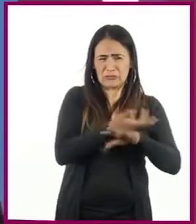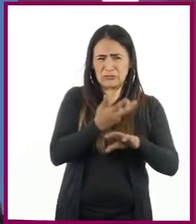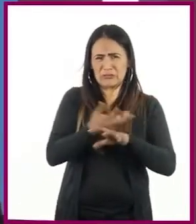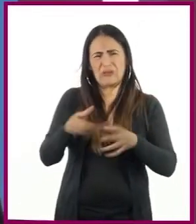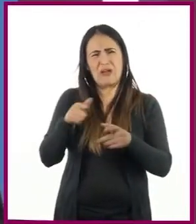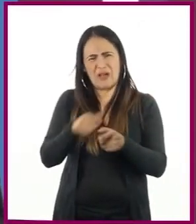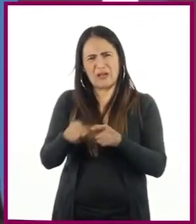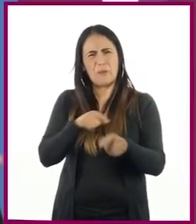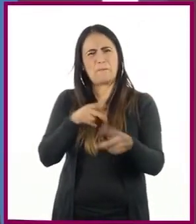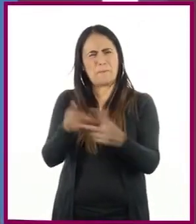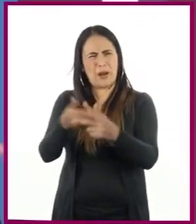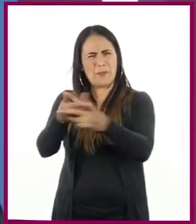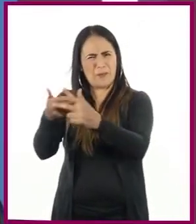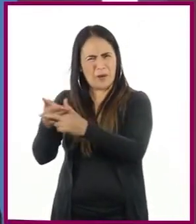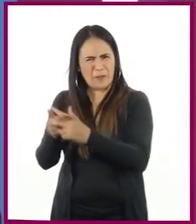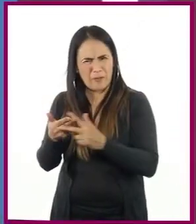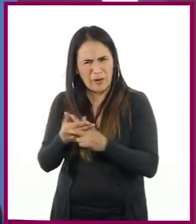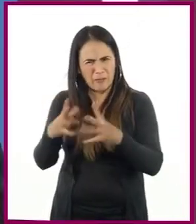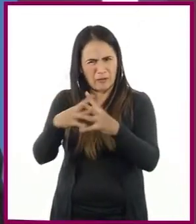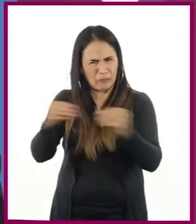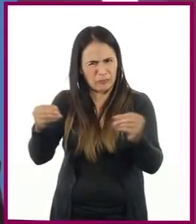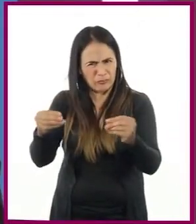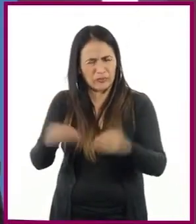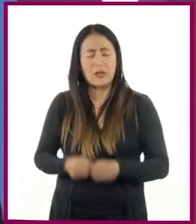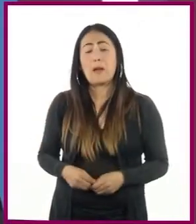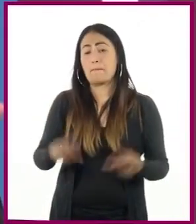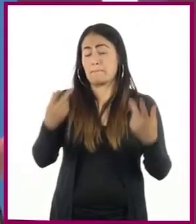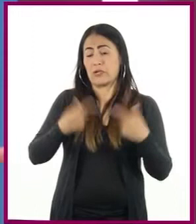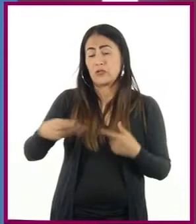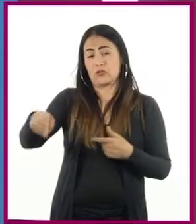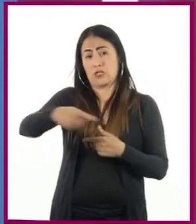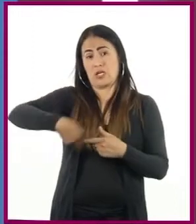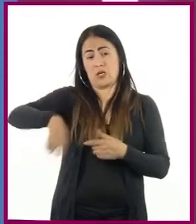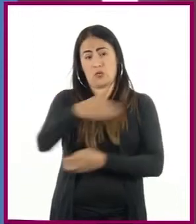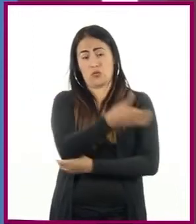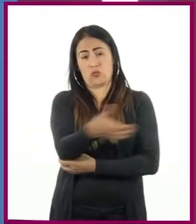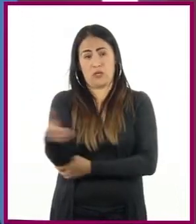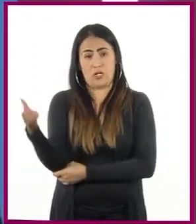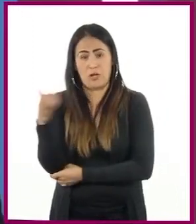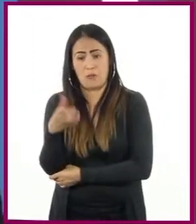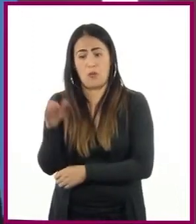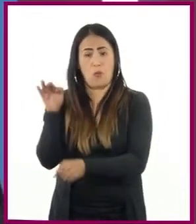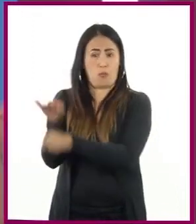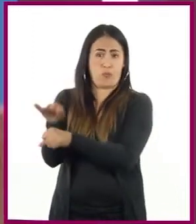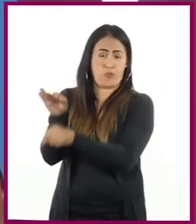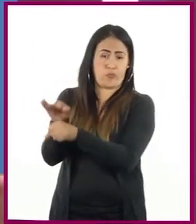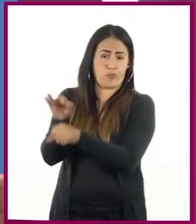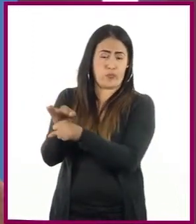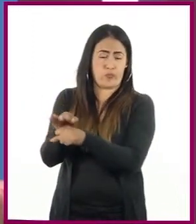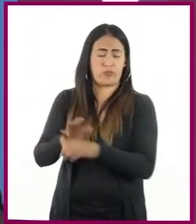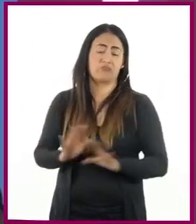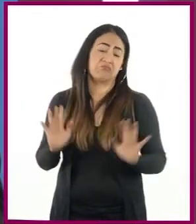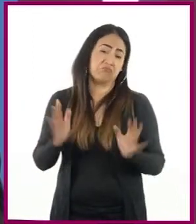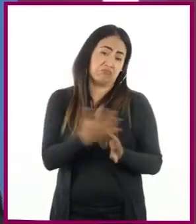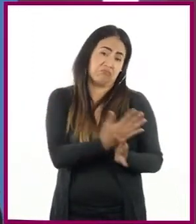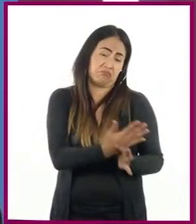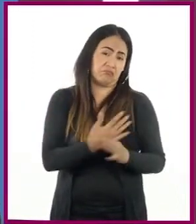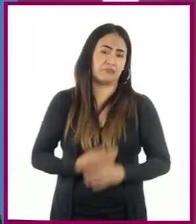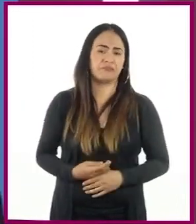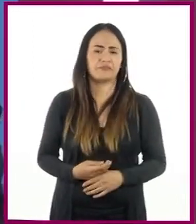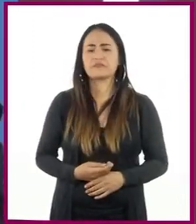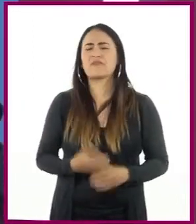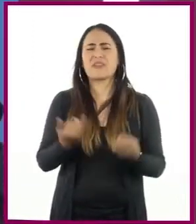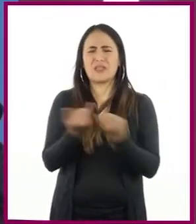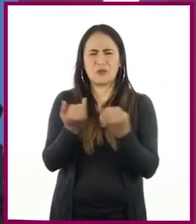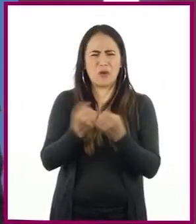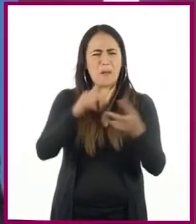se hizo esto con el pretexto de que las personas de las aldeas protegían y apoyaban al Vietcong. En muchas ocasiones, las